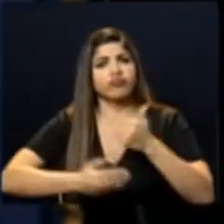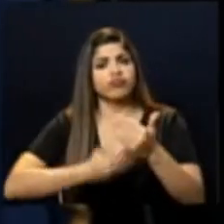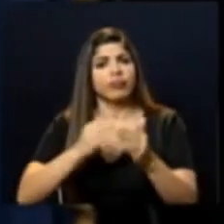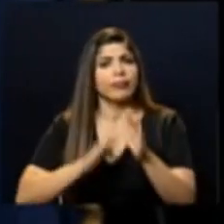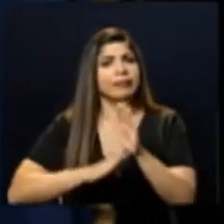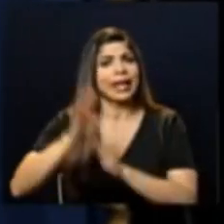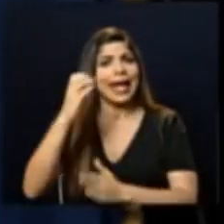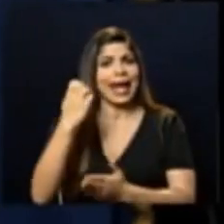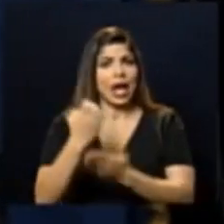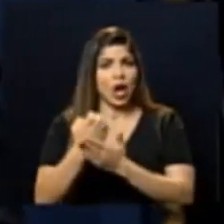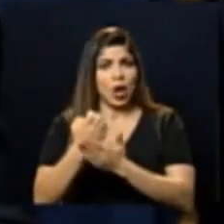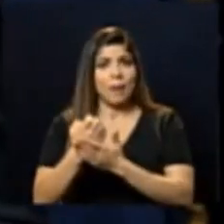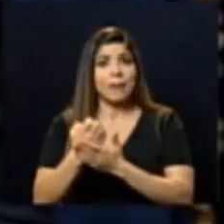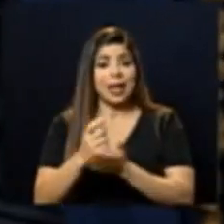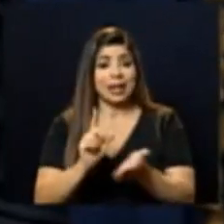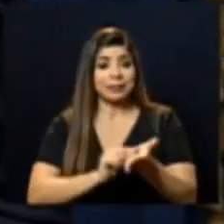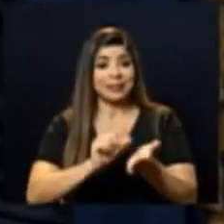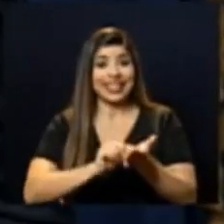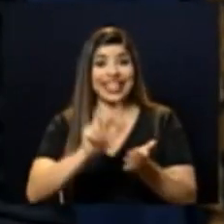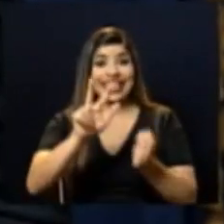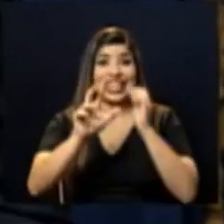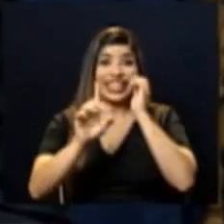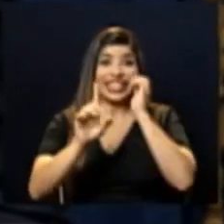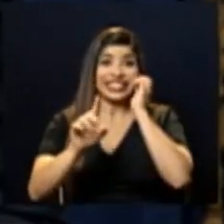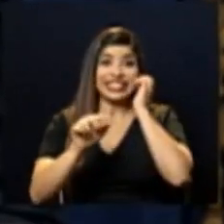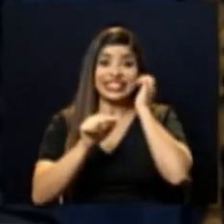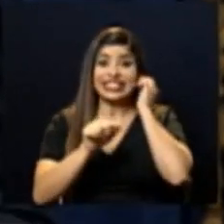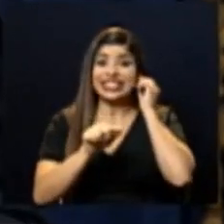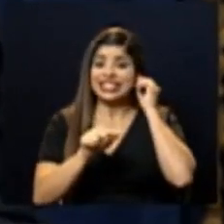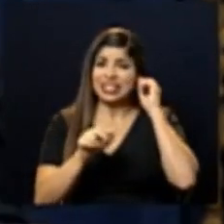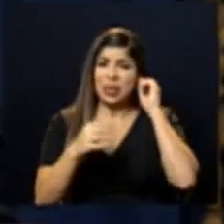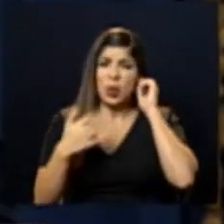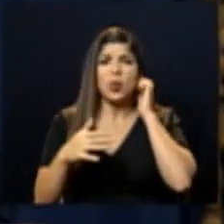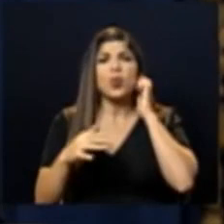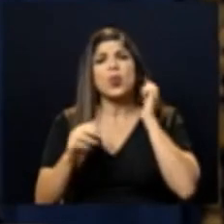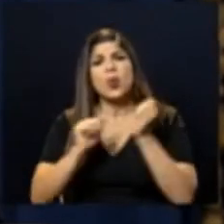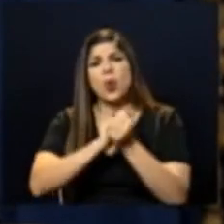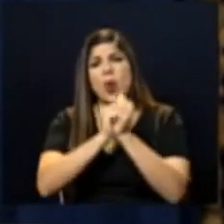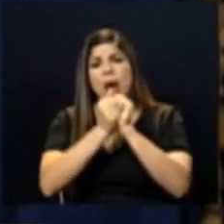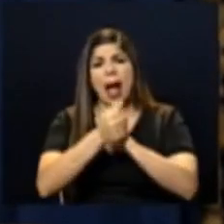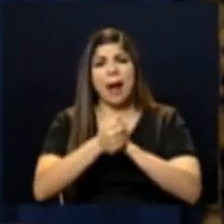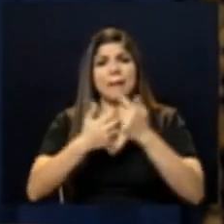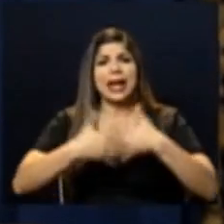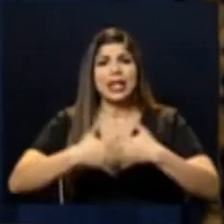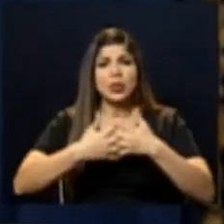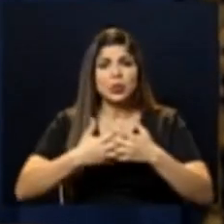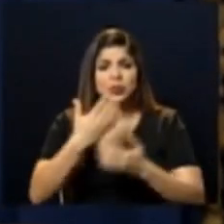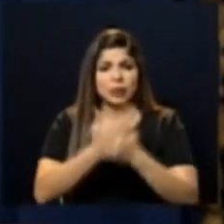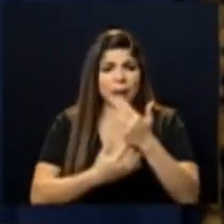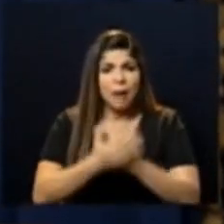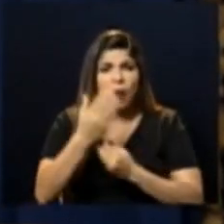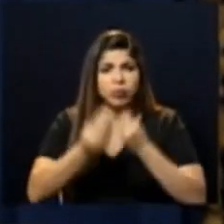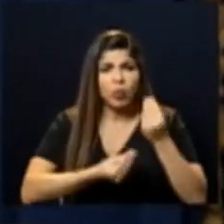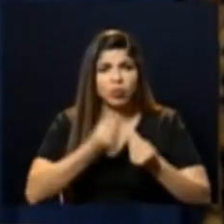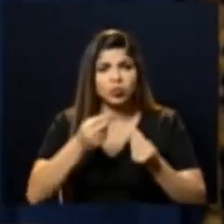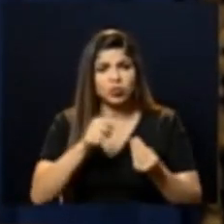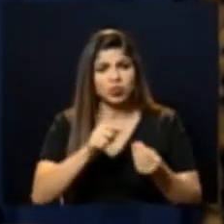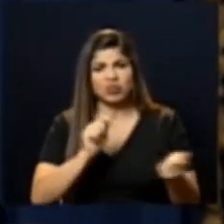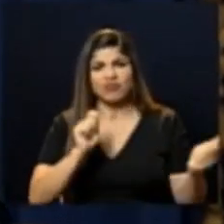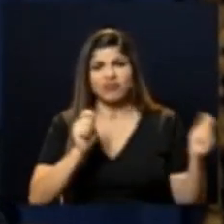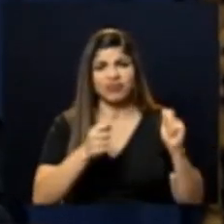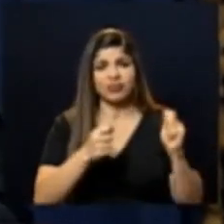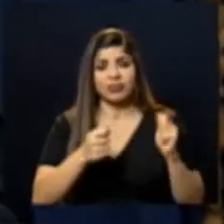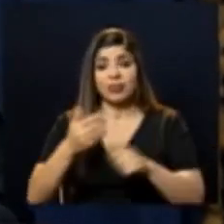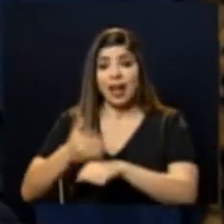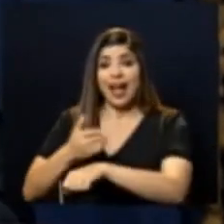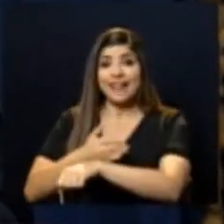económico. La impresión 3D cambiará toda la industria de la manufactura. Los avances